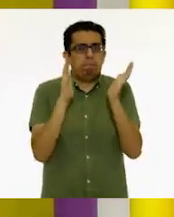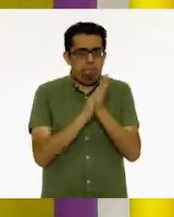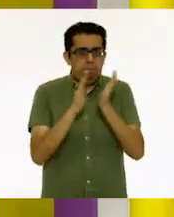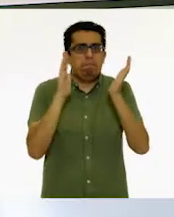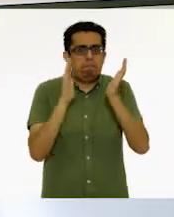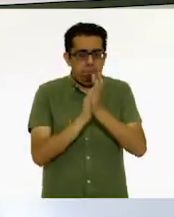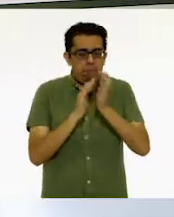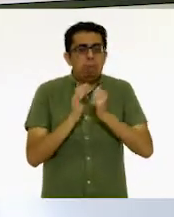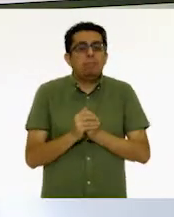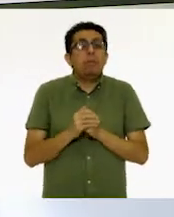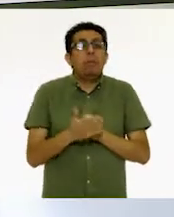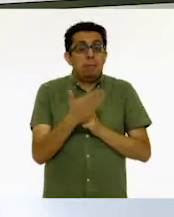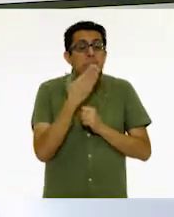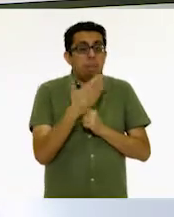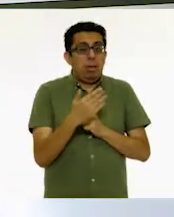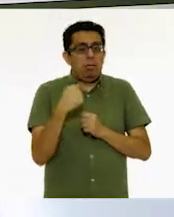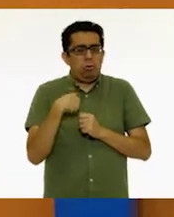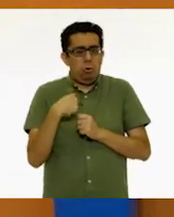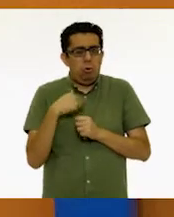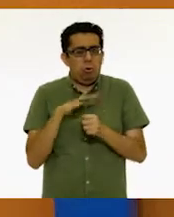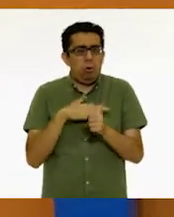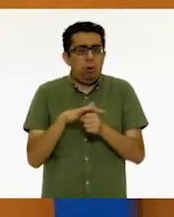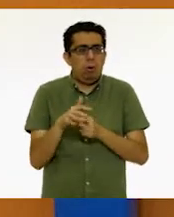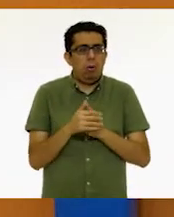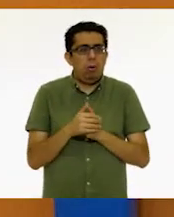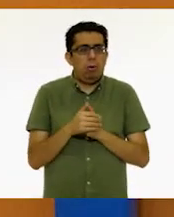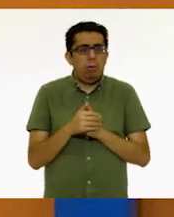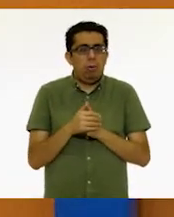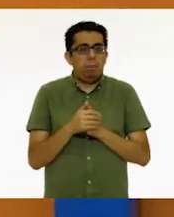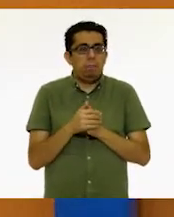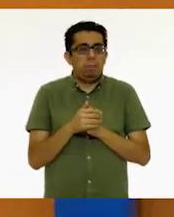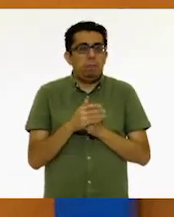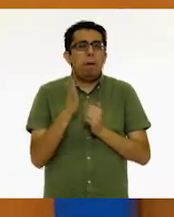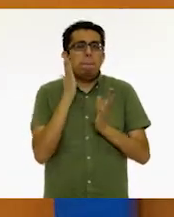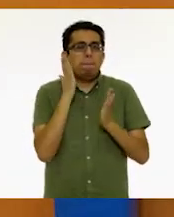Ok, muy bien. El mío es este.